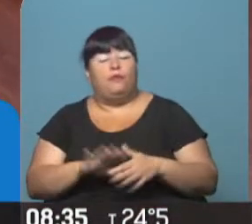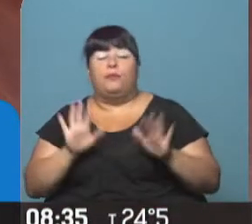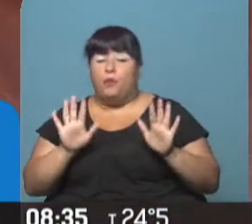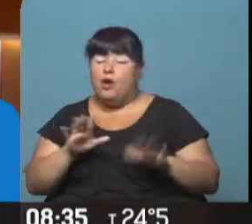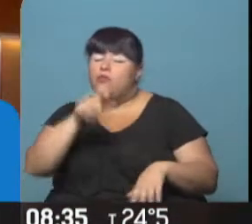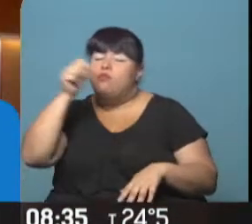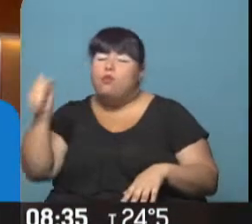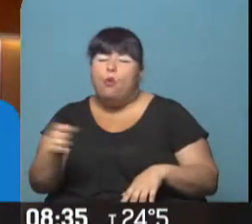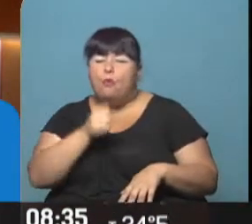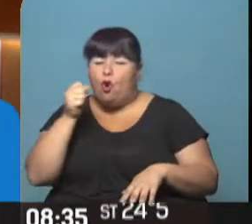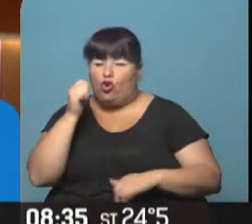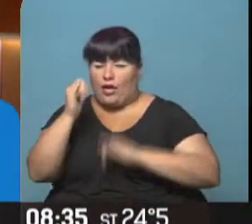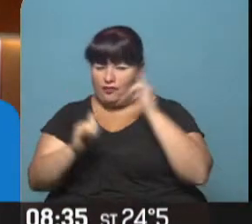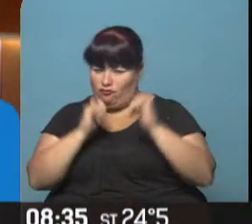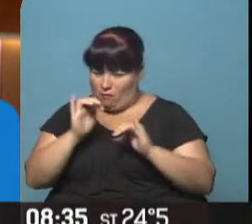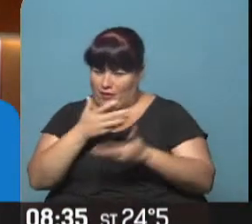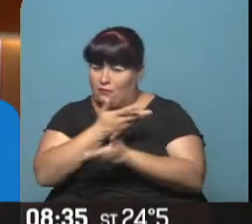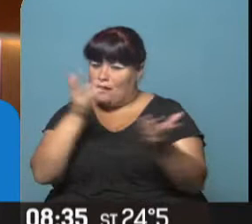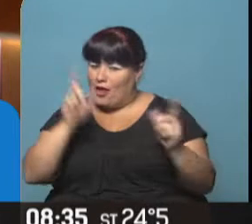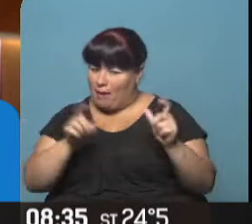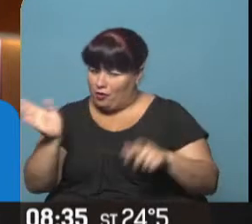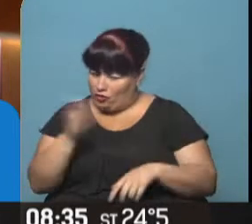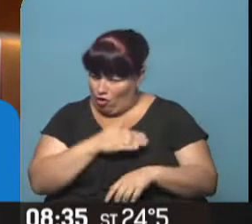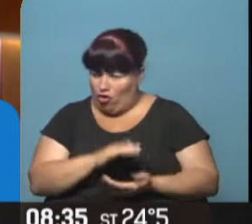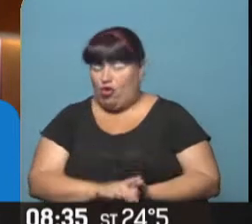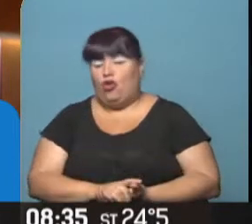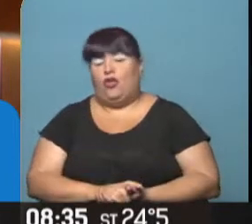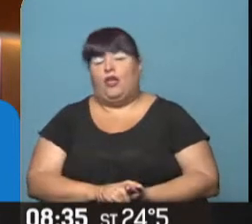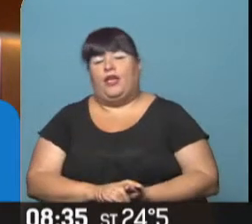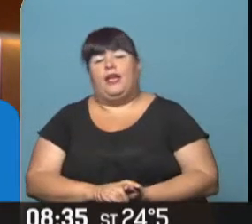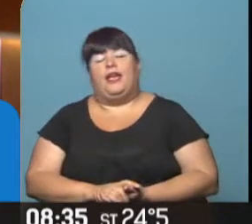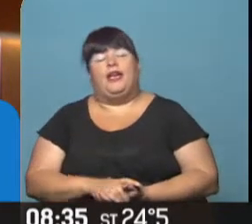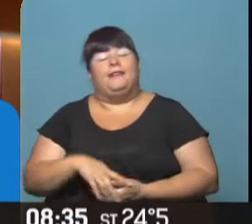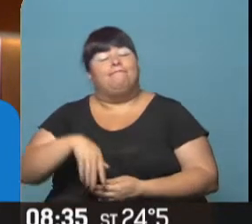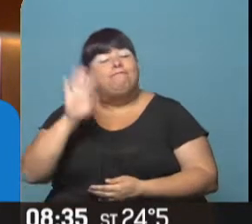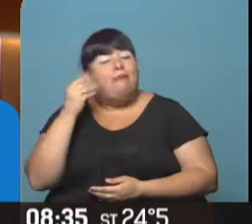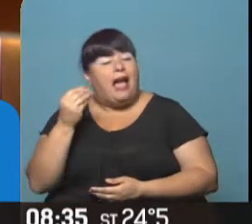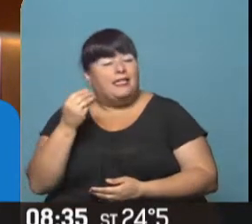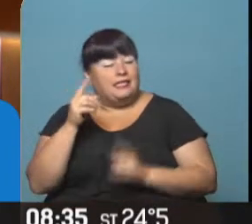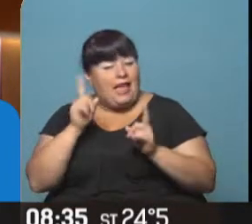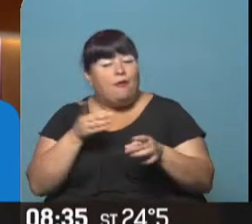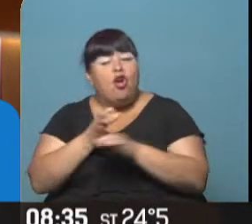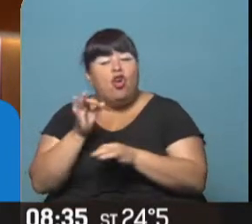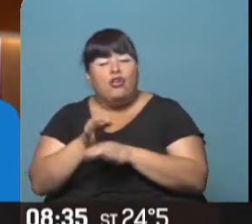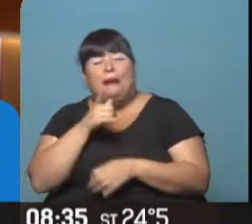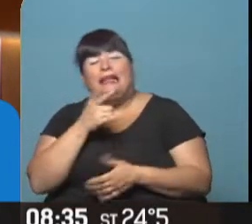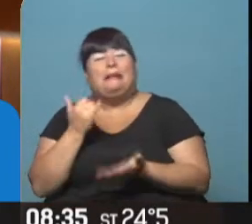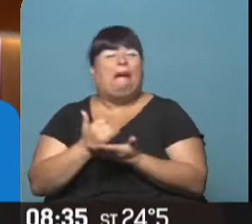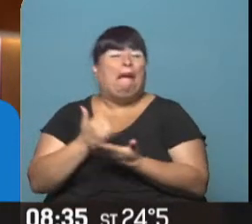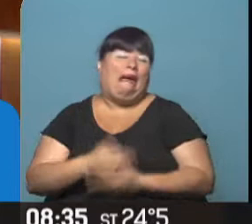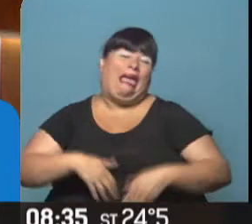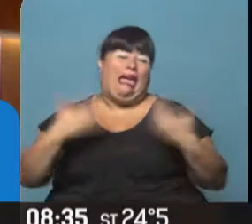es fundamental la información en el público claro. En general. Sobre todo, aparte de consejos que parecen banales,